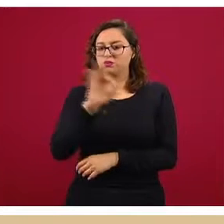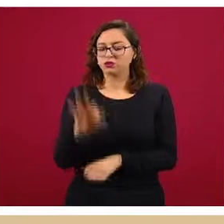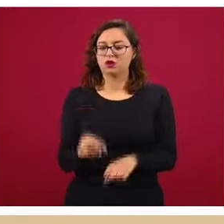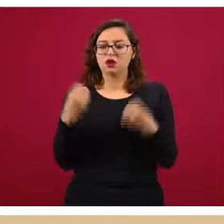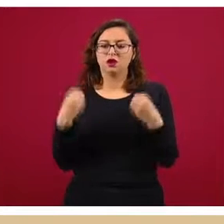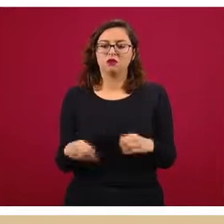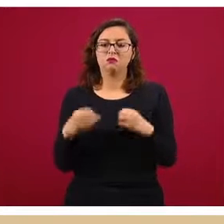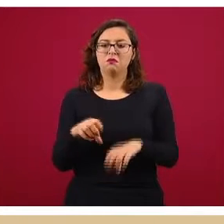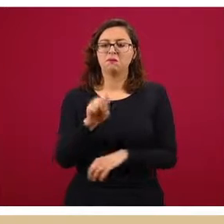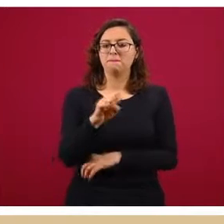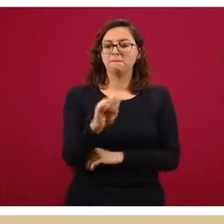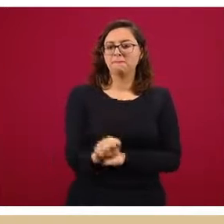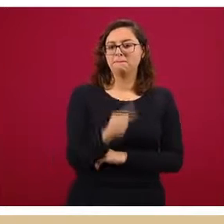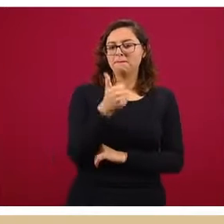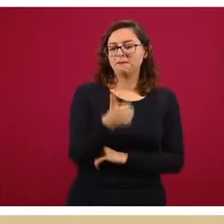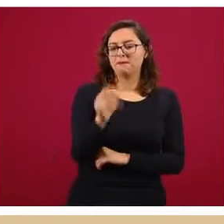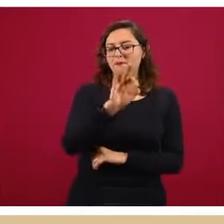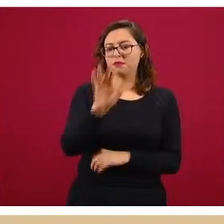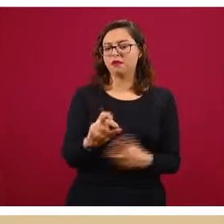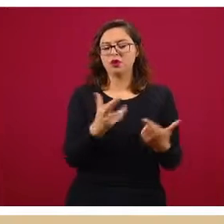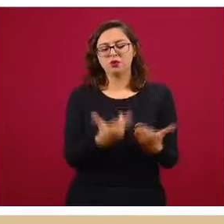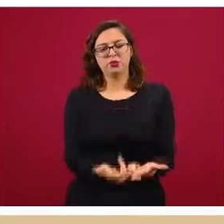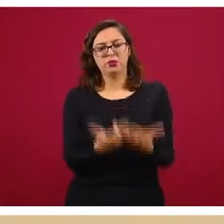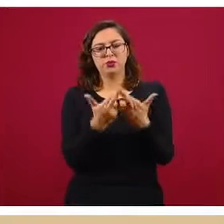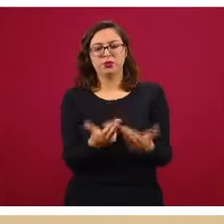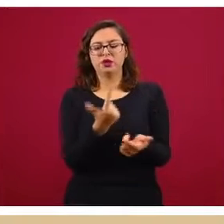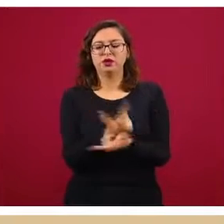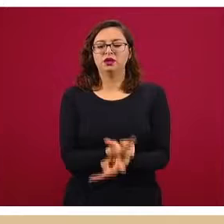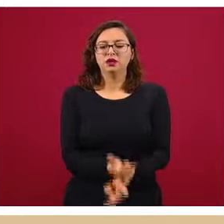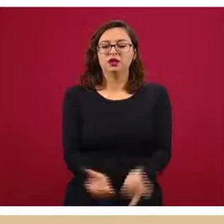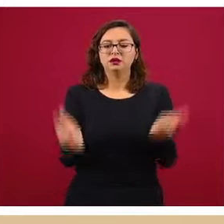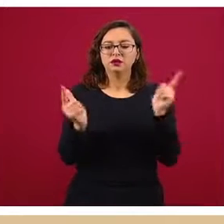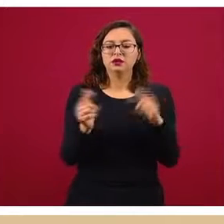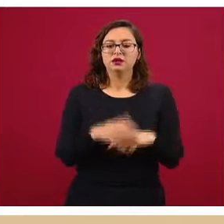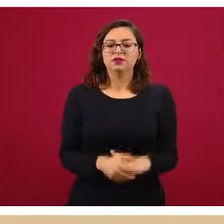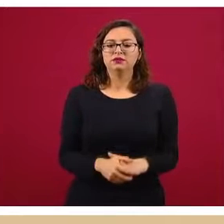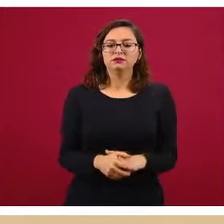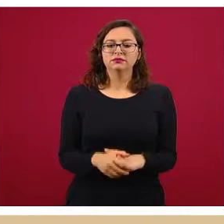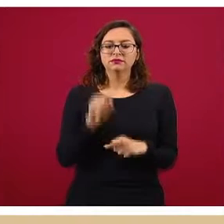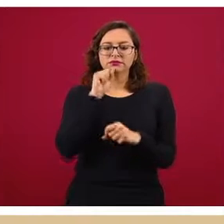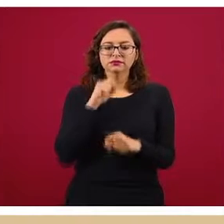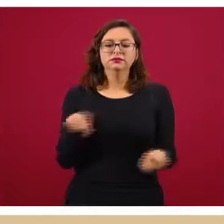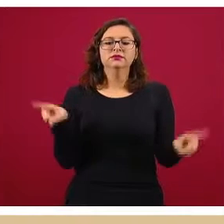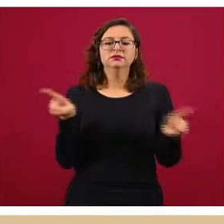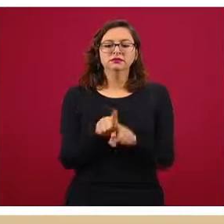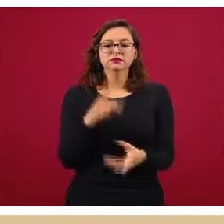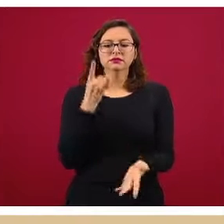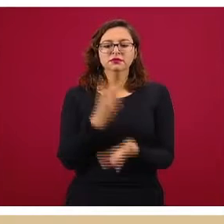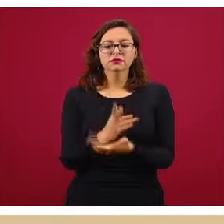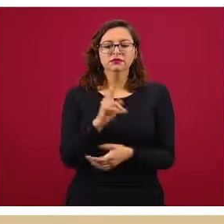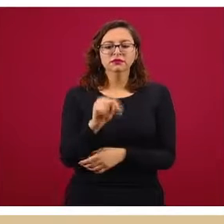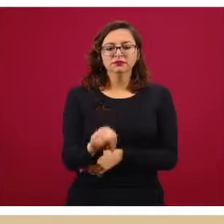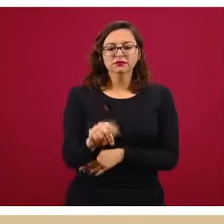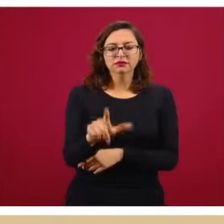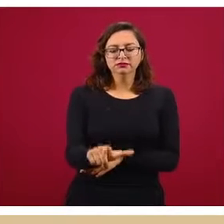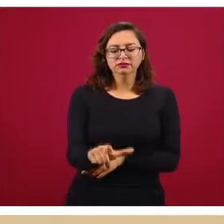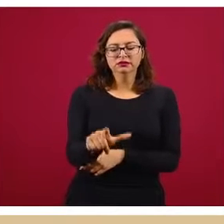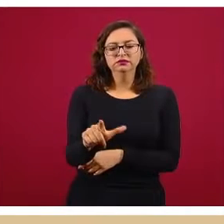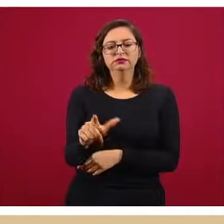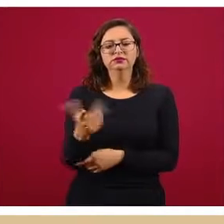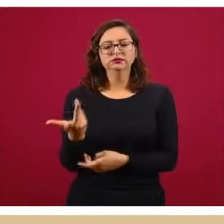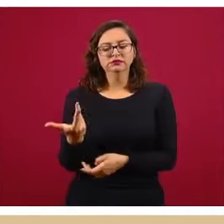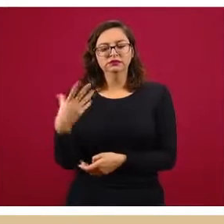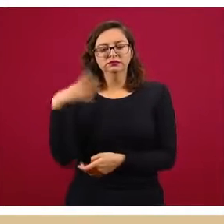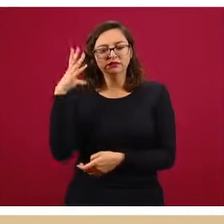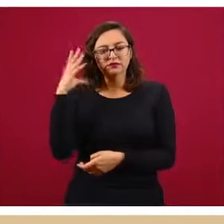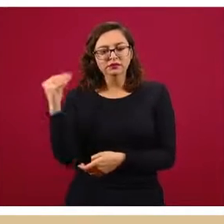ocupado, 66% está disponible, y lo mismo, en este caso solamente Nuevo León y Colima tienen